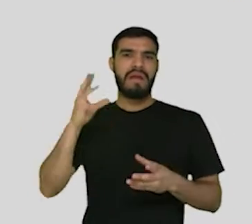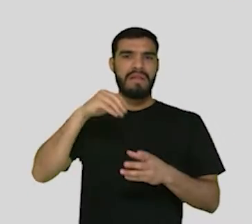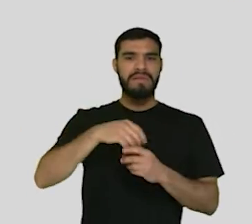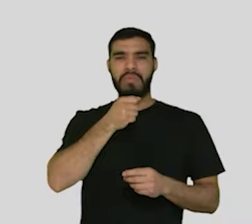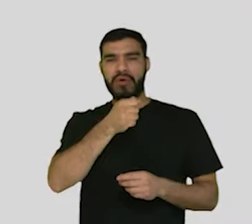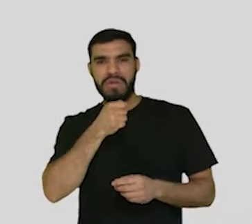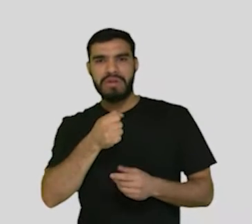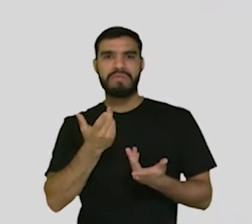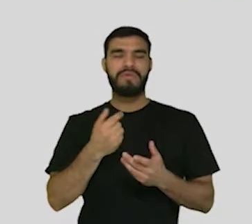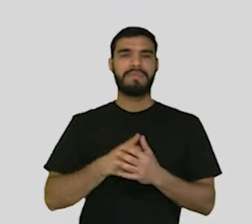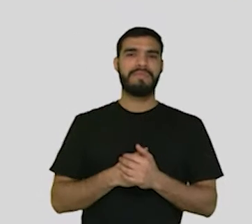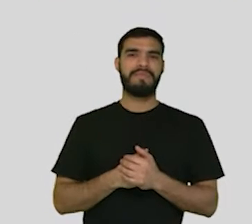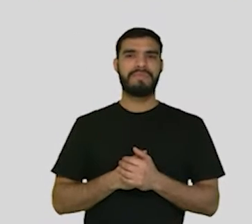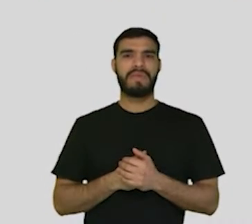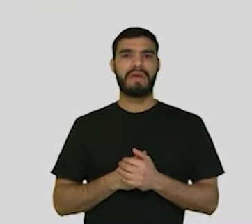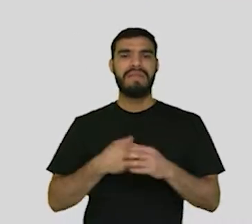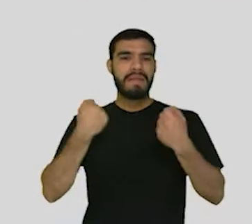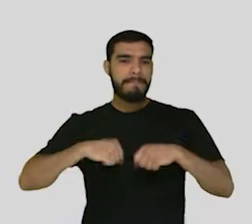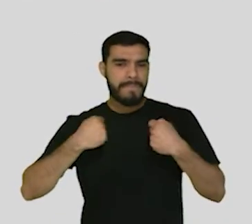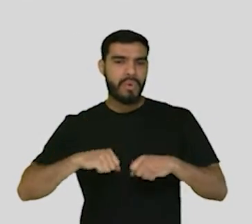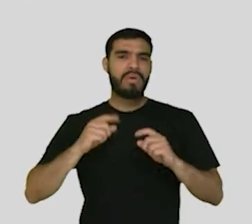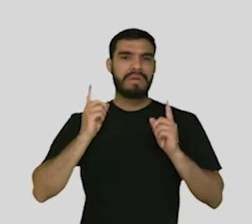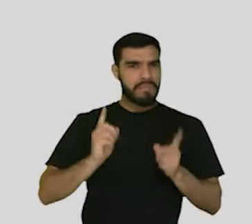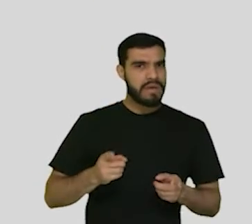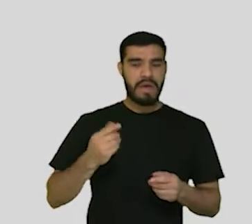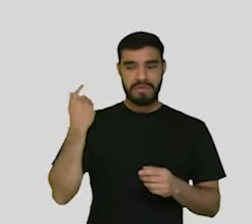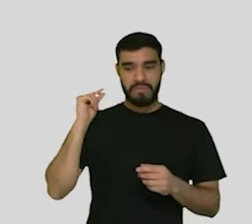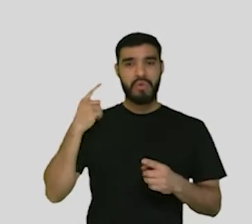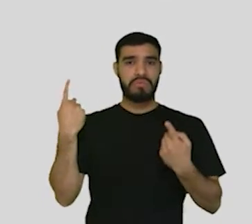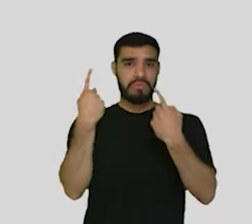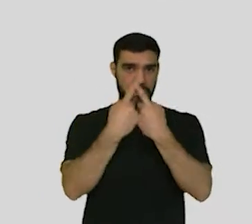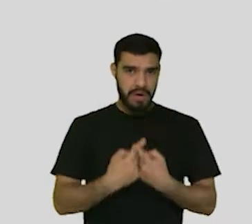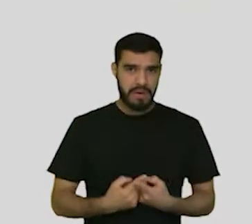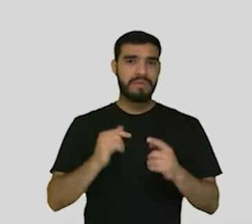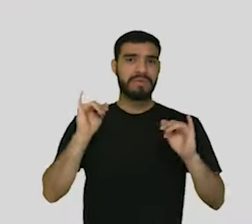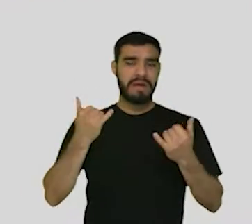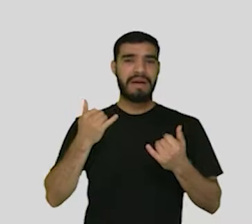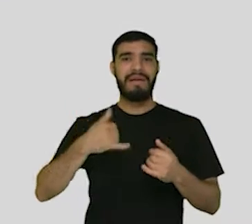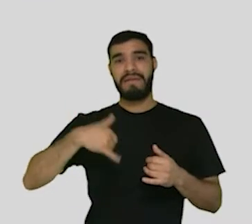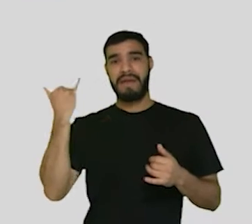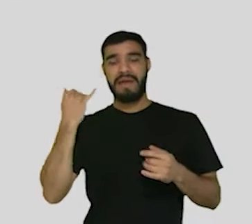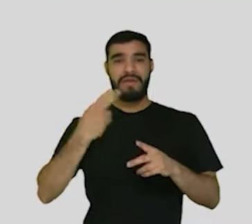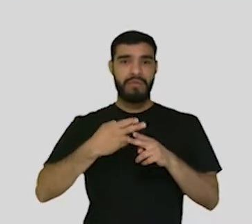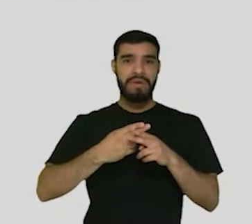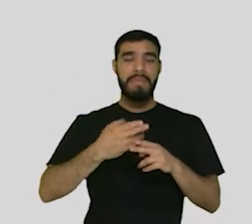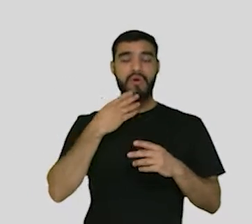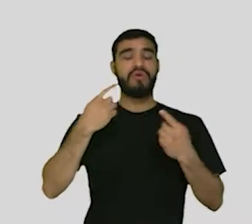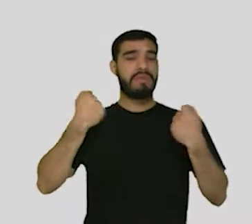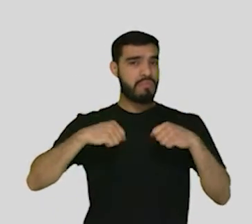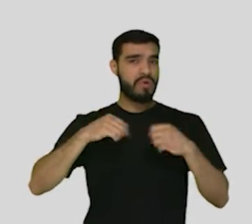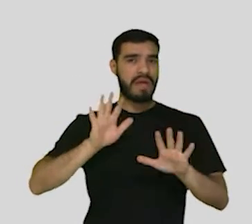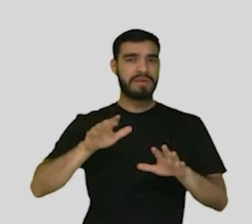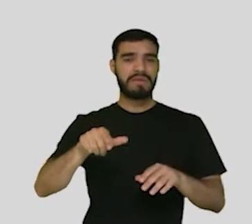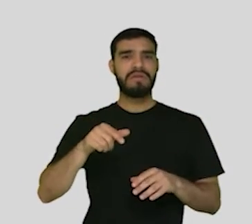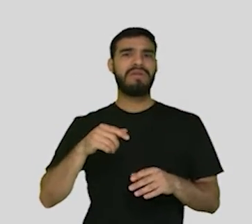se apita tampe movimiento social y de pupe amba bobo te combo ereje hoy ambo es en